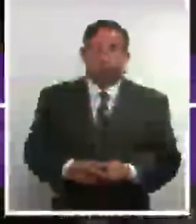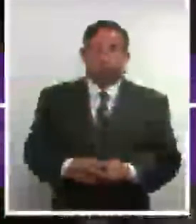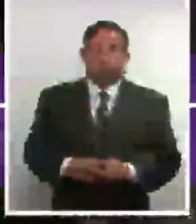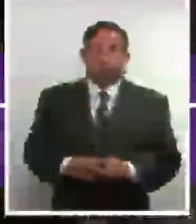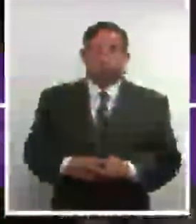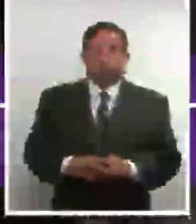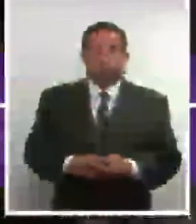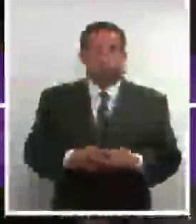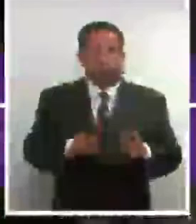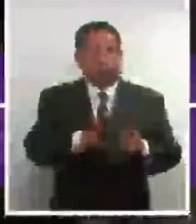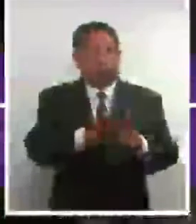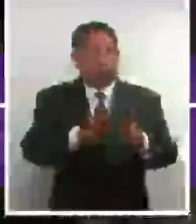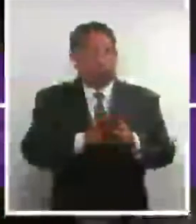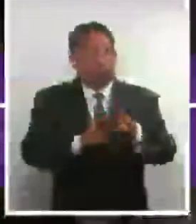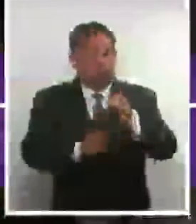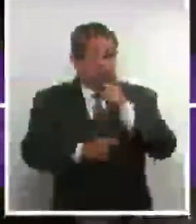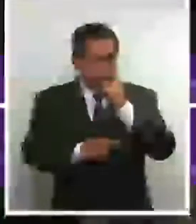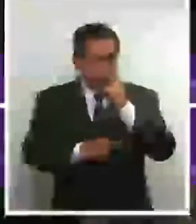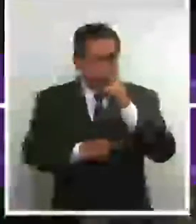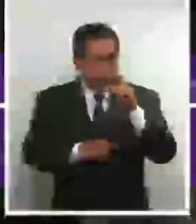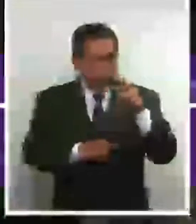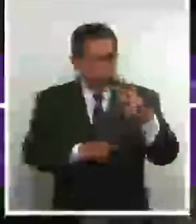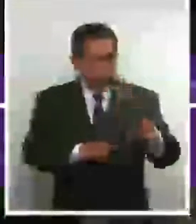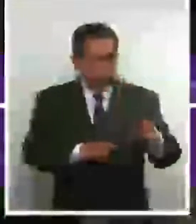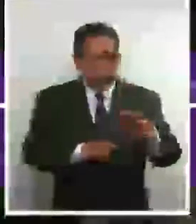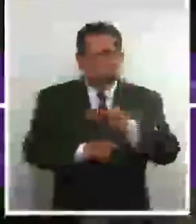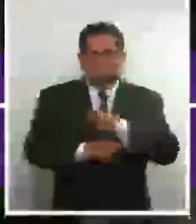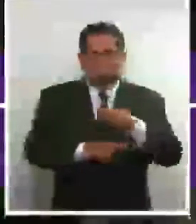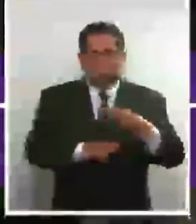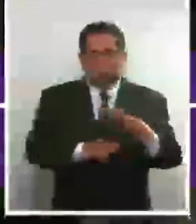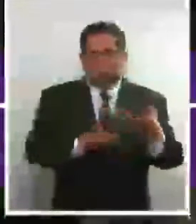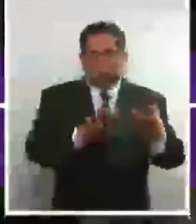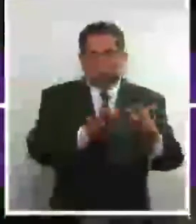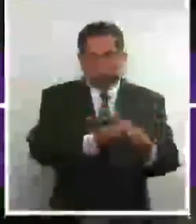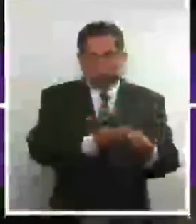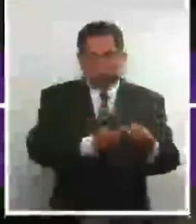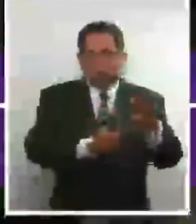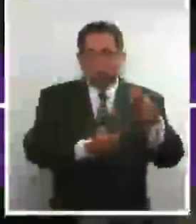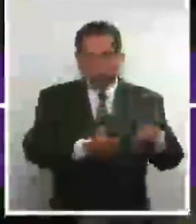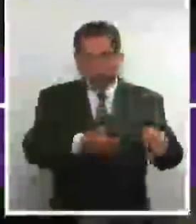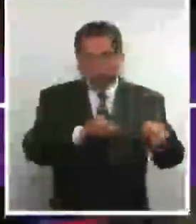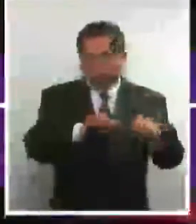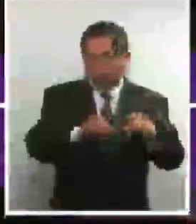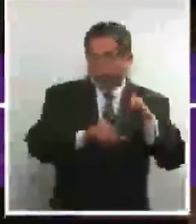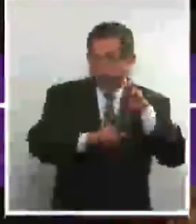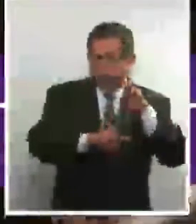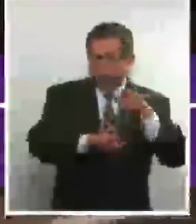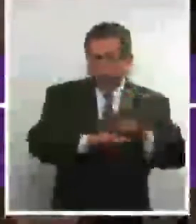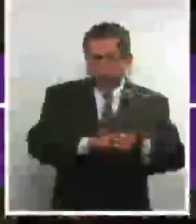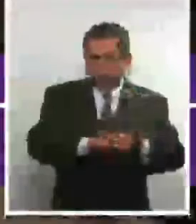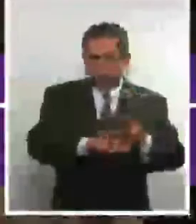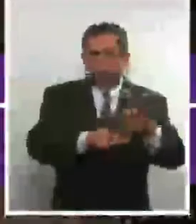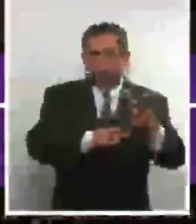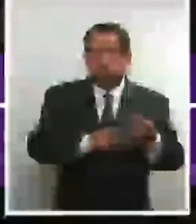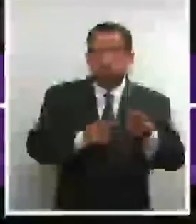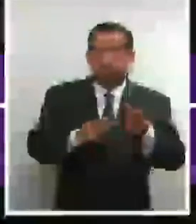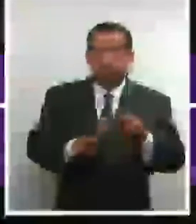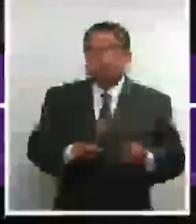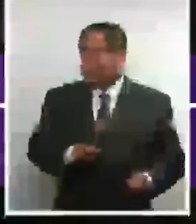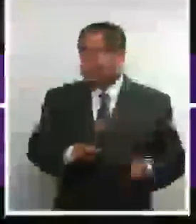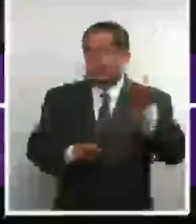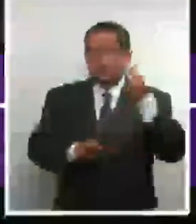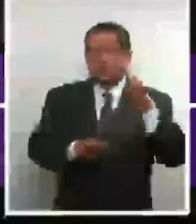los cuerpos policíacos y sus integrantes en sus funciones darán